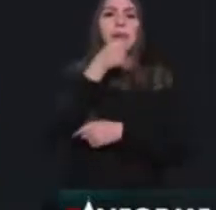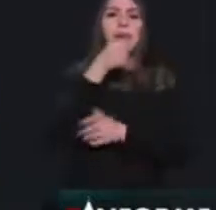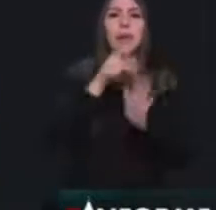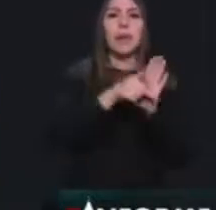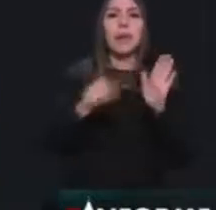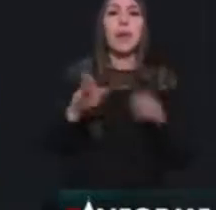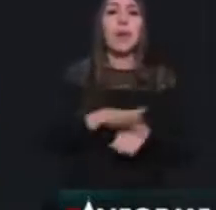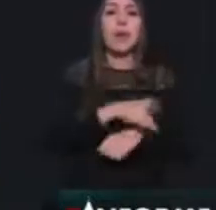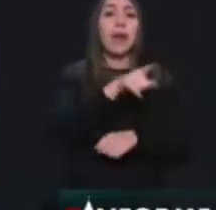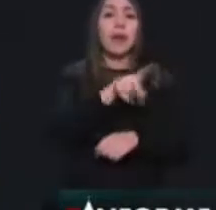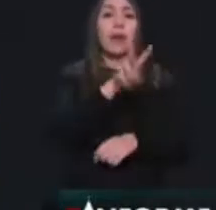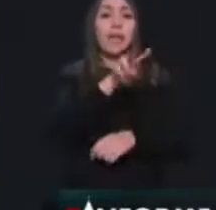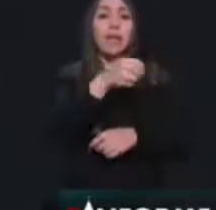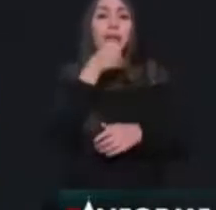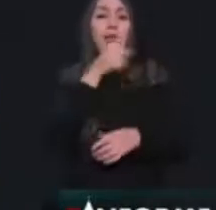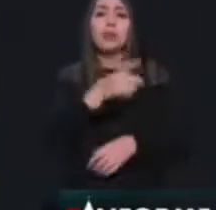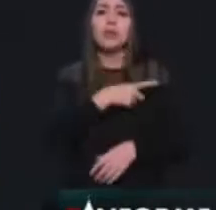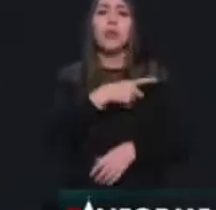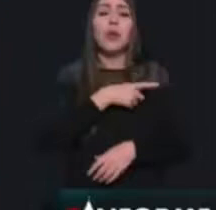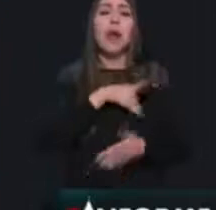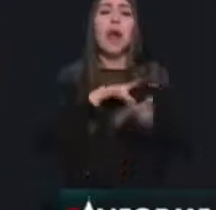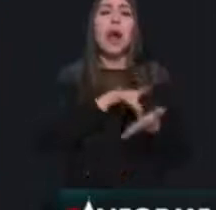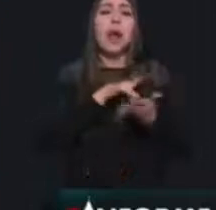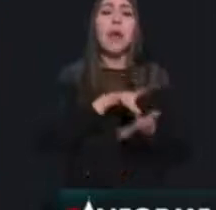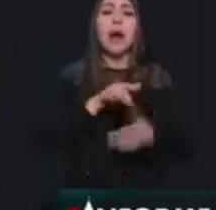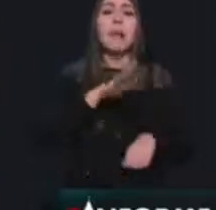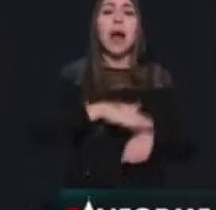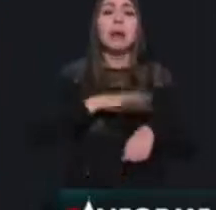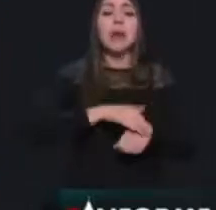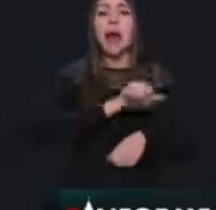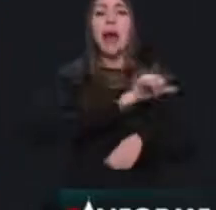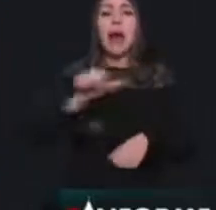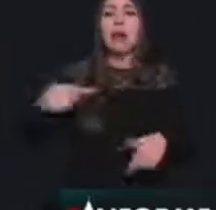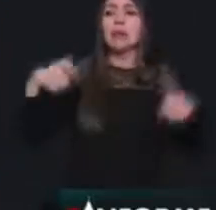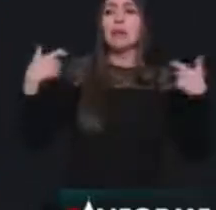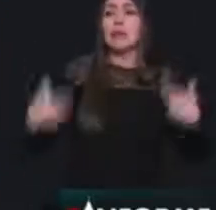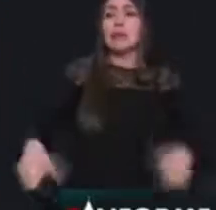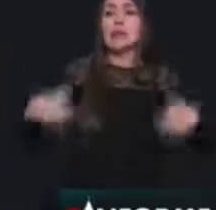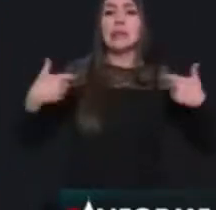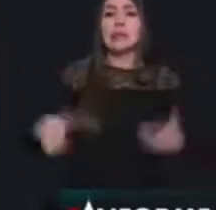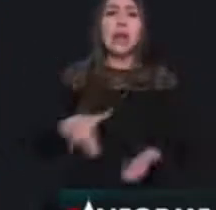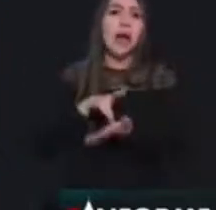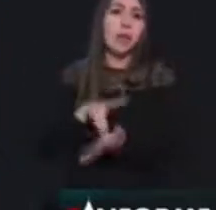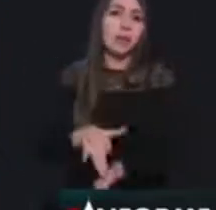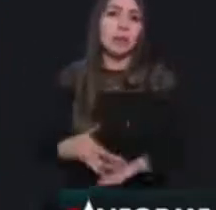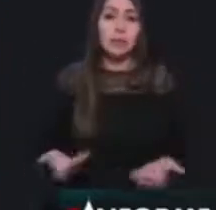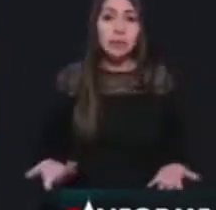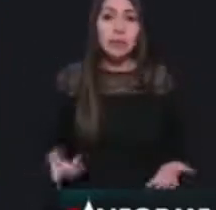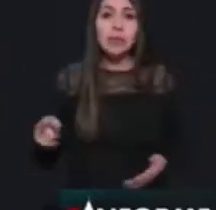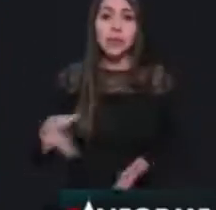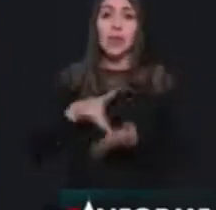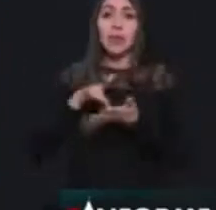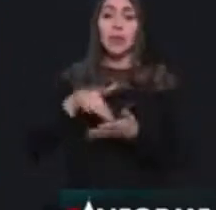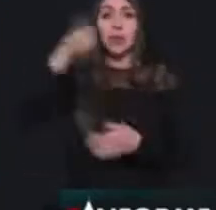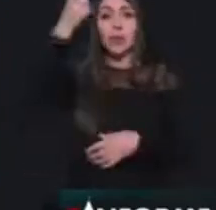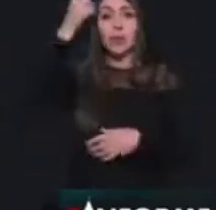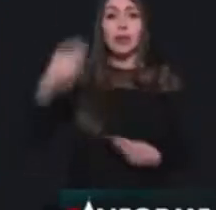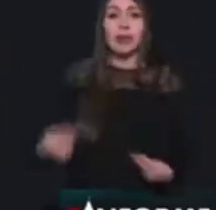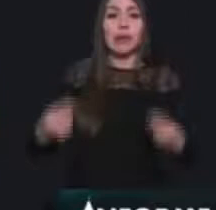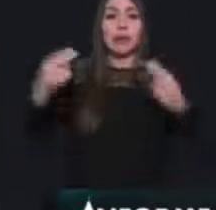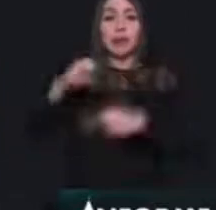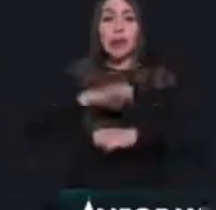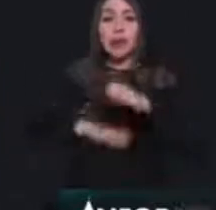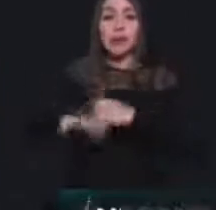a los magnates. Entonces, ¿a quién beneficia? A los magnates. Beneficia a los empresarios, beneficia a